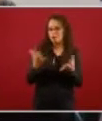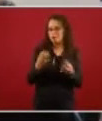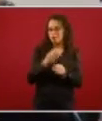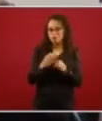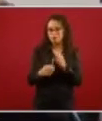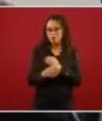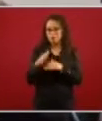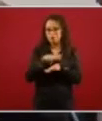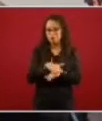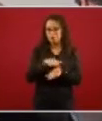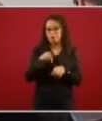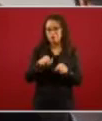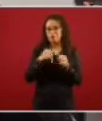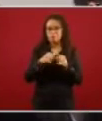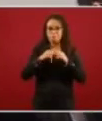la realidad.